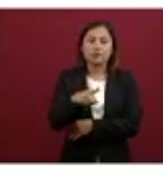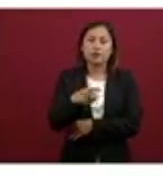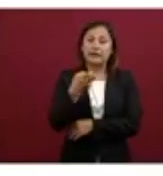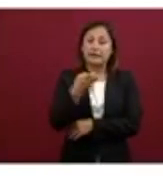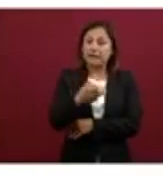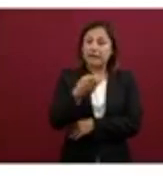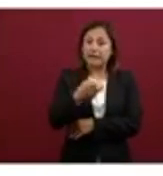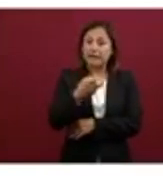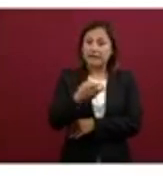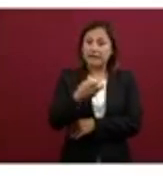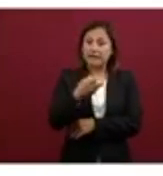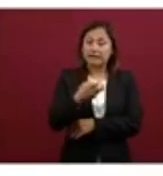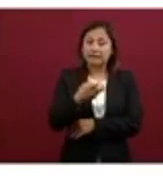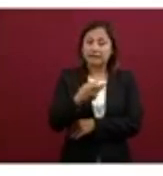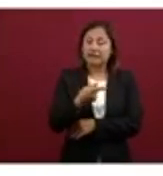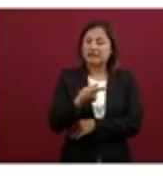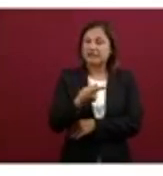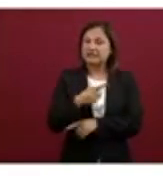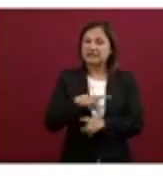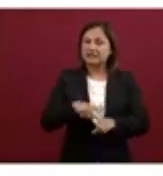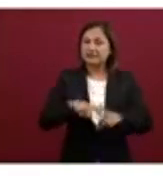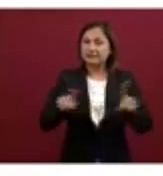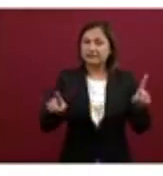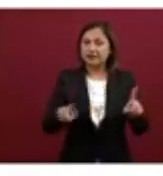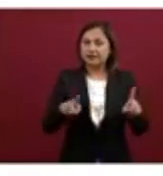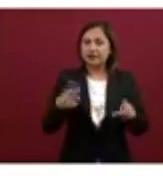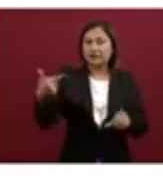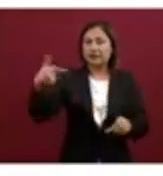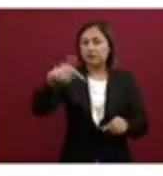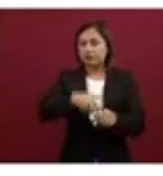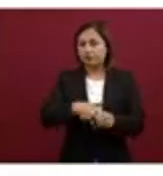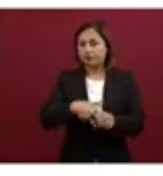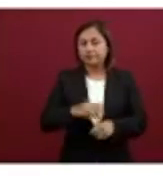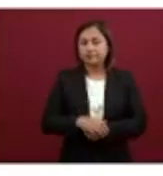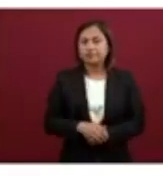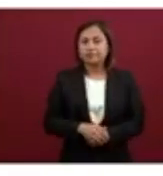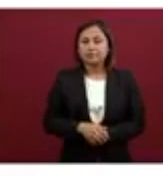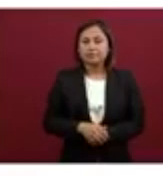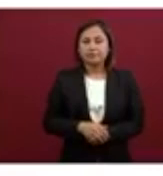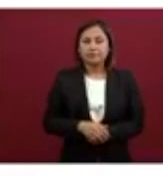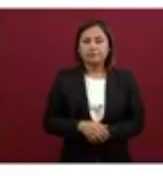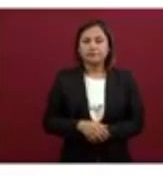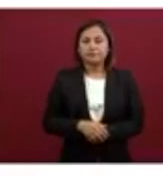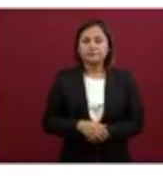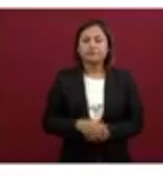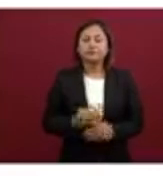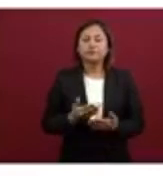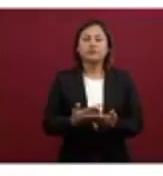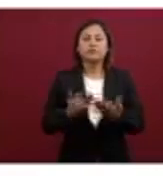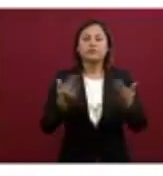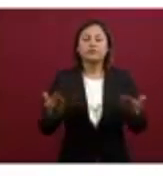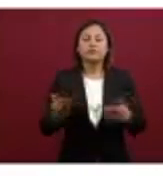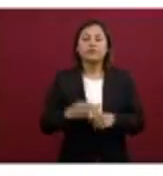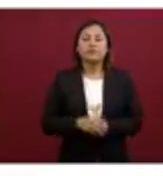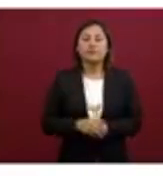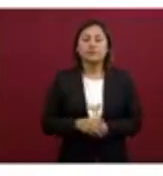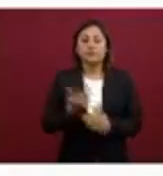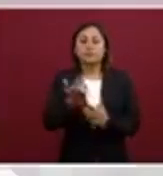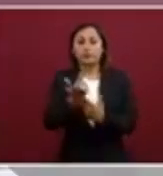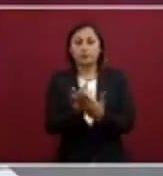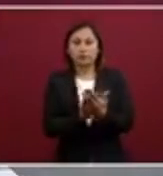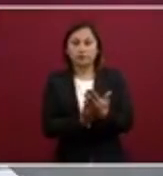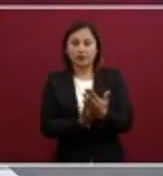que mayor diferencial tiene en sus litros. Y si nos vamos ahora sí al quién es quién en el gas